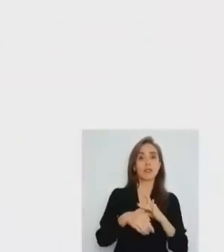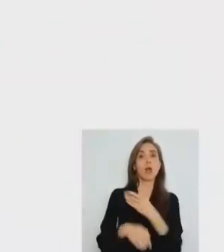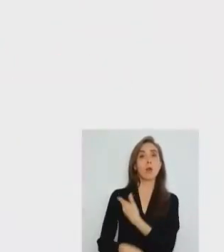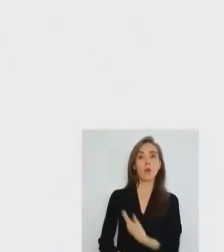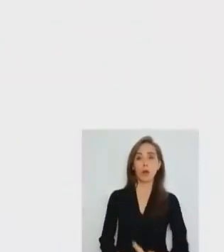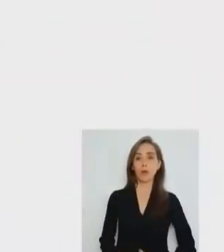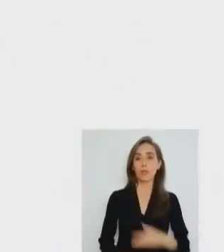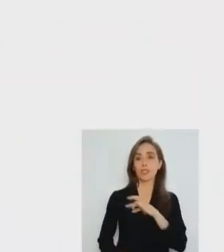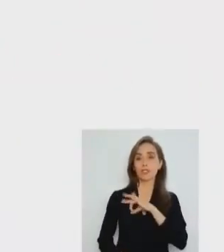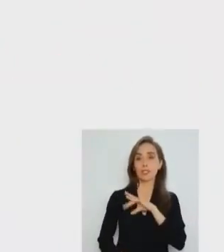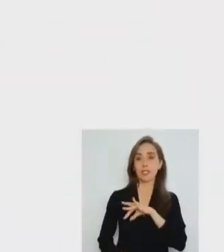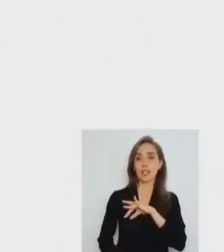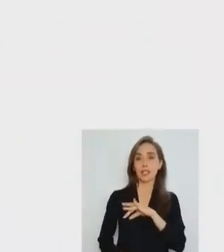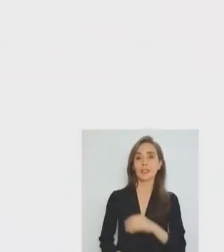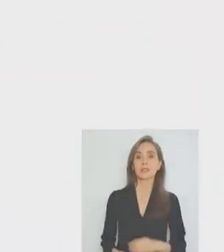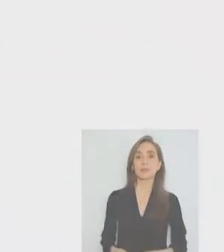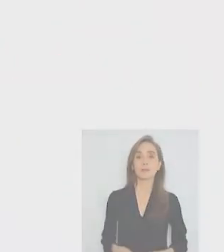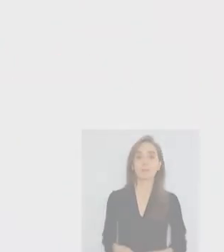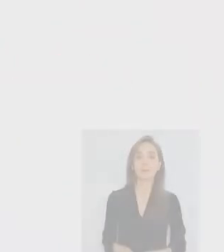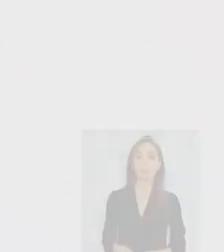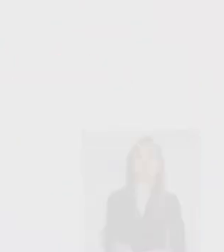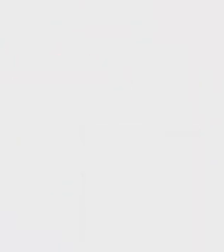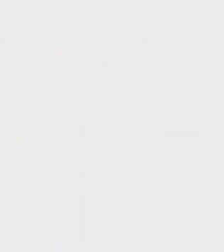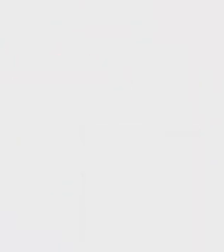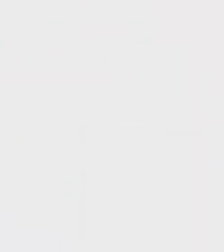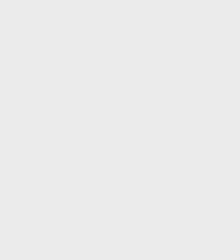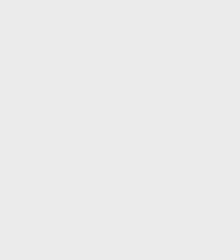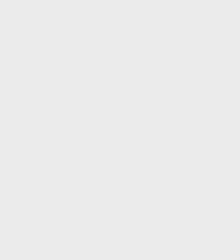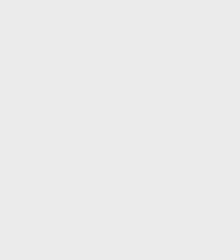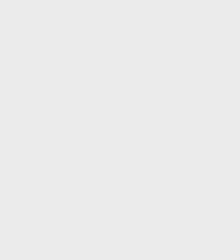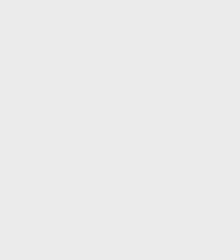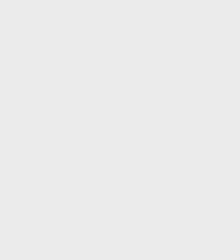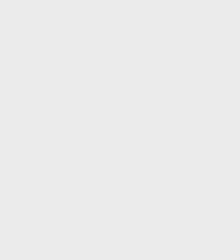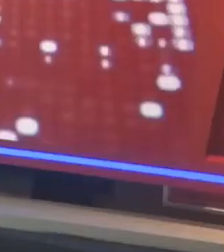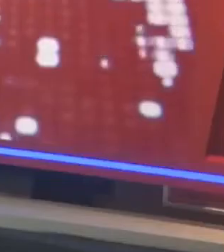yodonavida.minsal.cl. Ministerio de Salud, Gobierno de Chile.